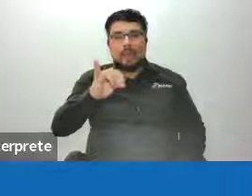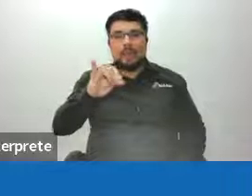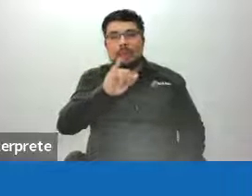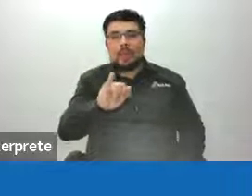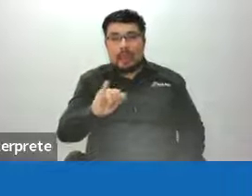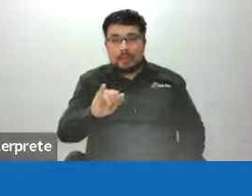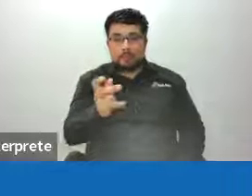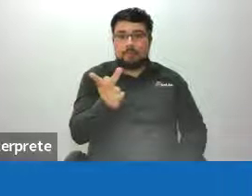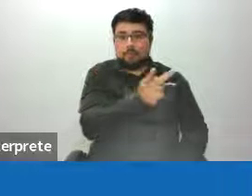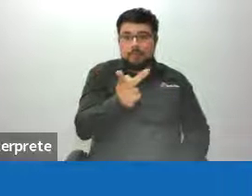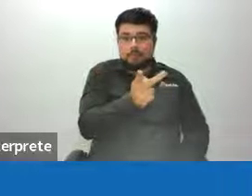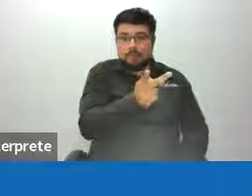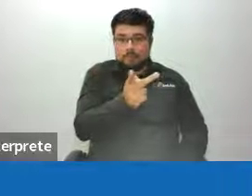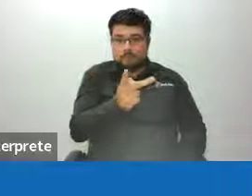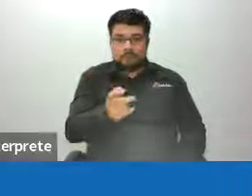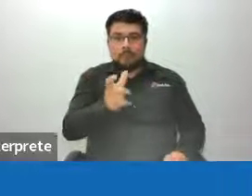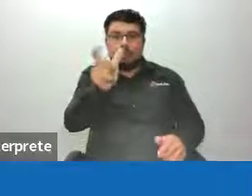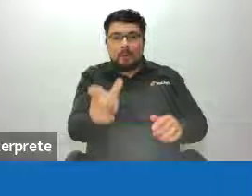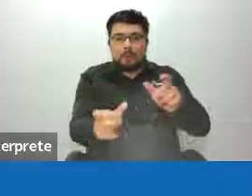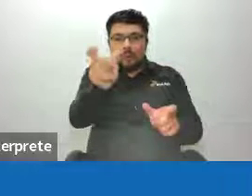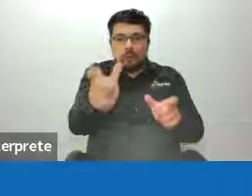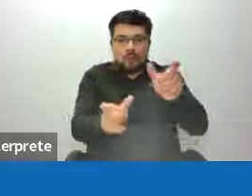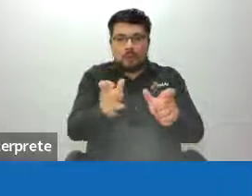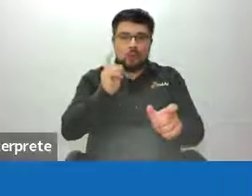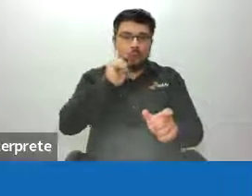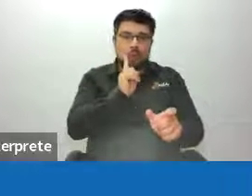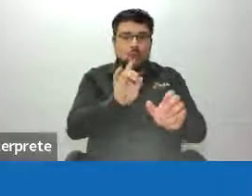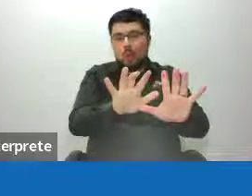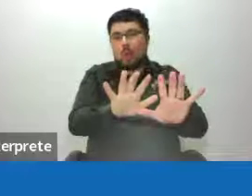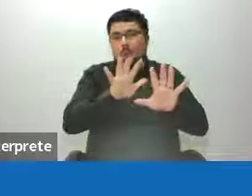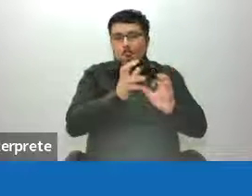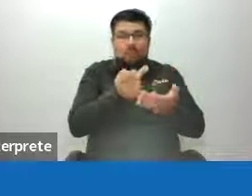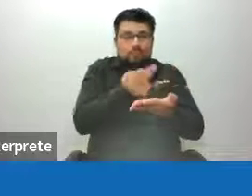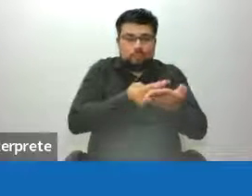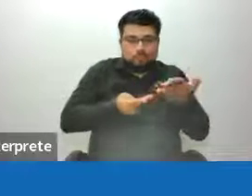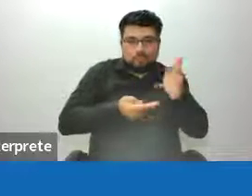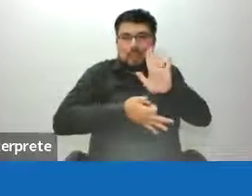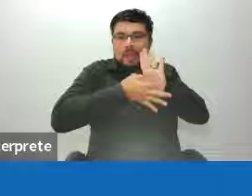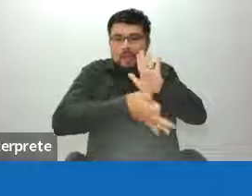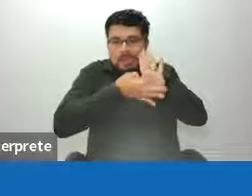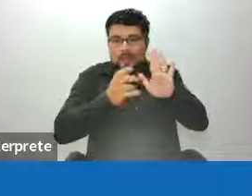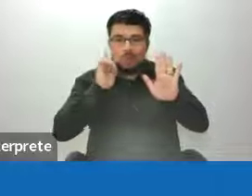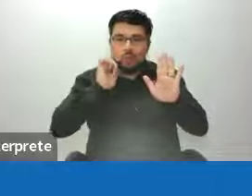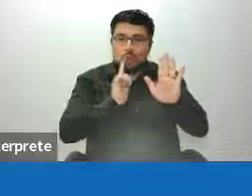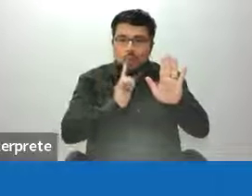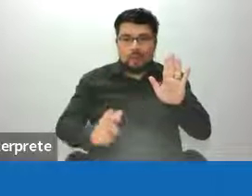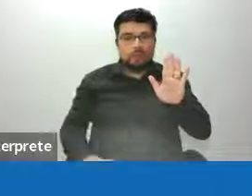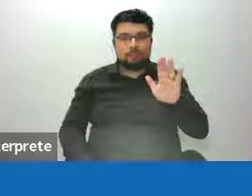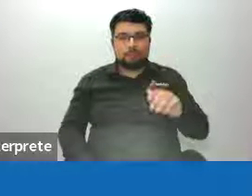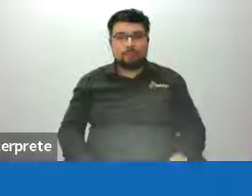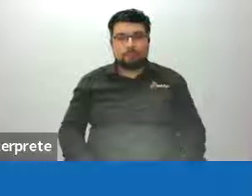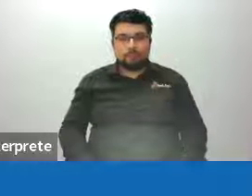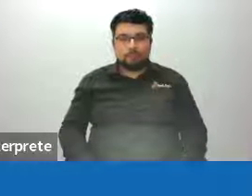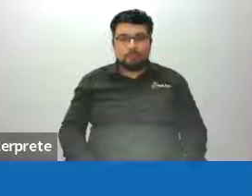narradoras eh, sordas, excelentes narradoras sordas, y nos van a compartir también algunas experiencias